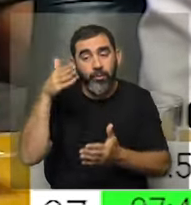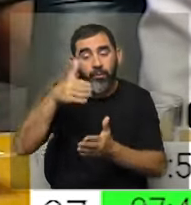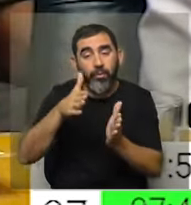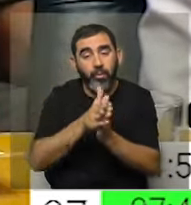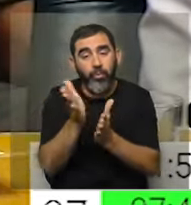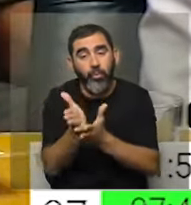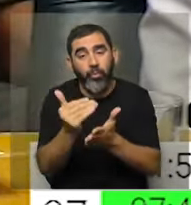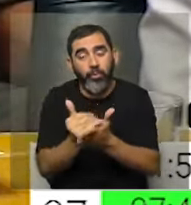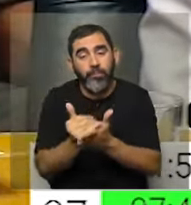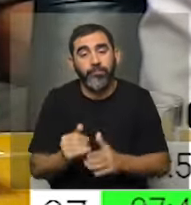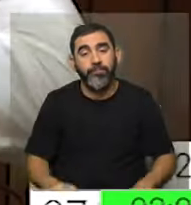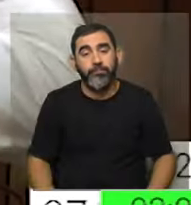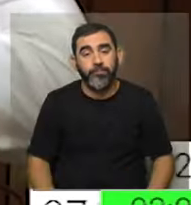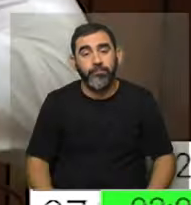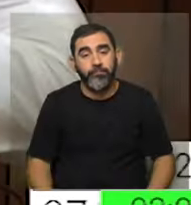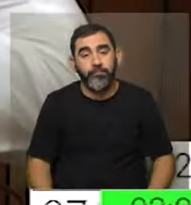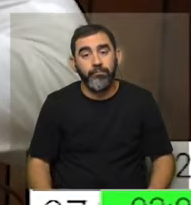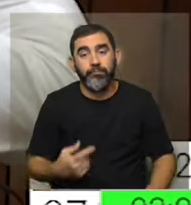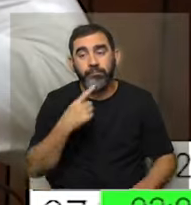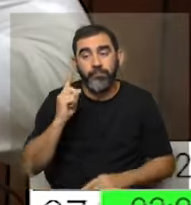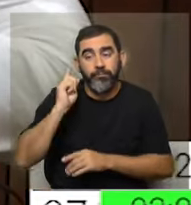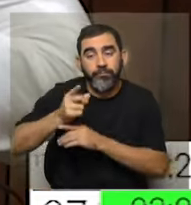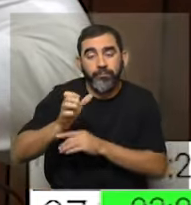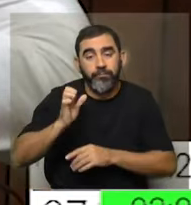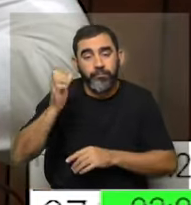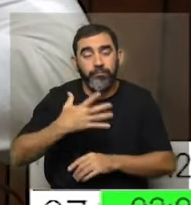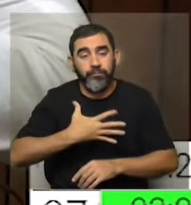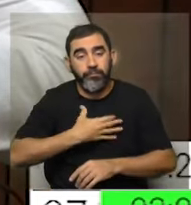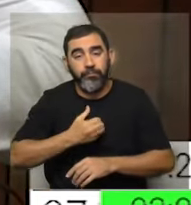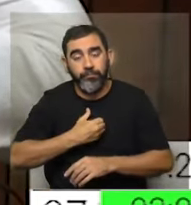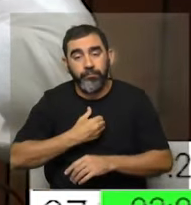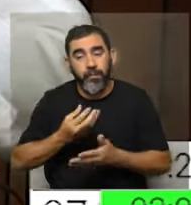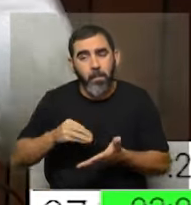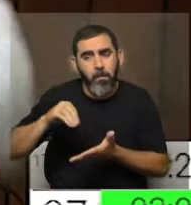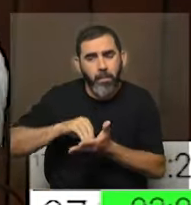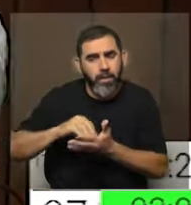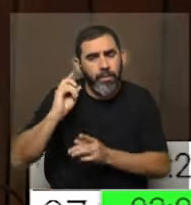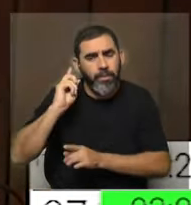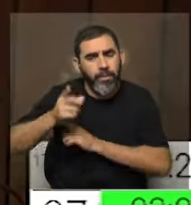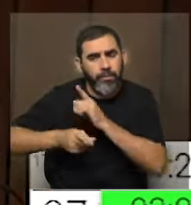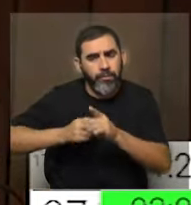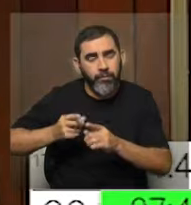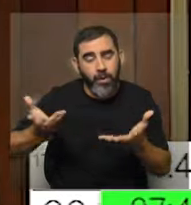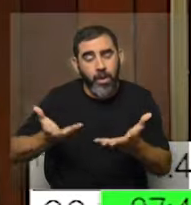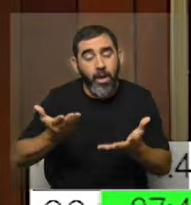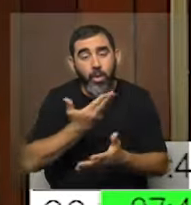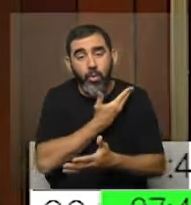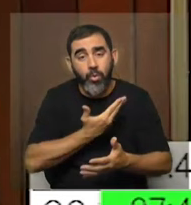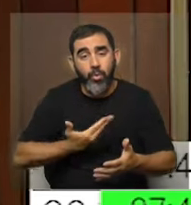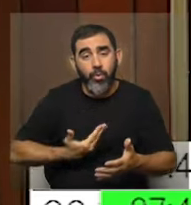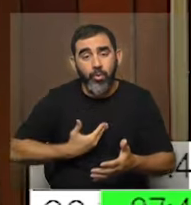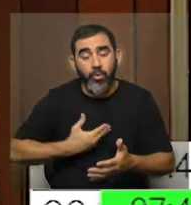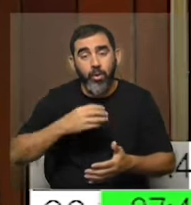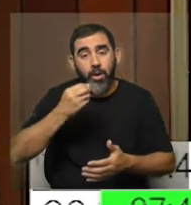departamental en este sentido dijo que la decisión de los sediles blancos se suma a otras tomadas durante la actual administración de